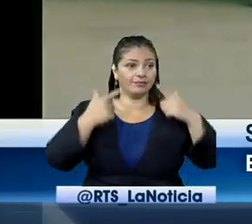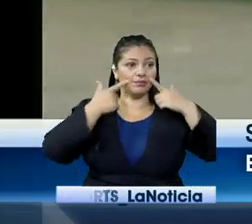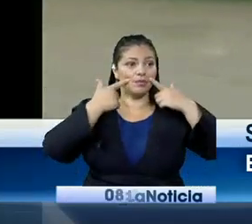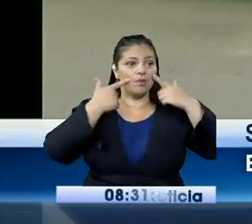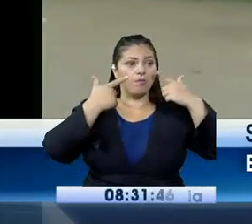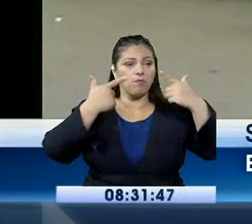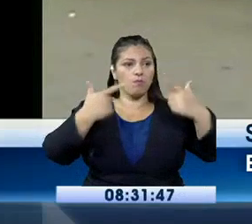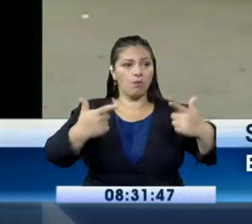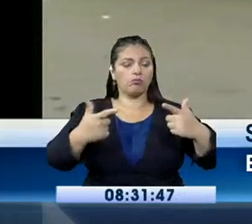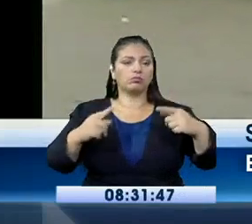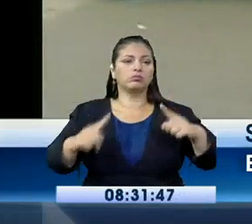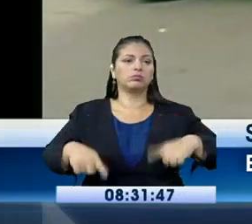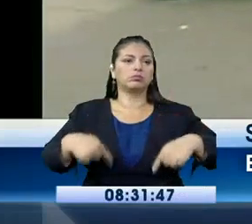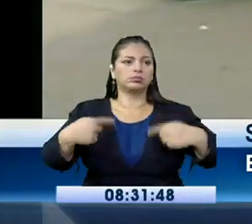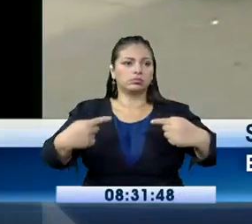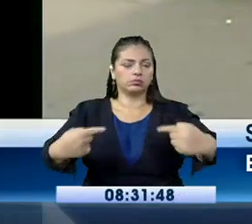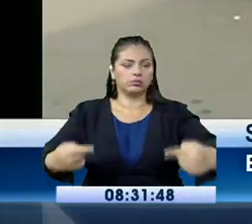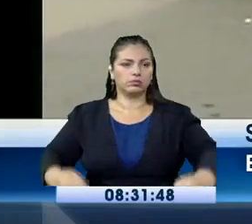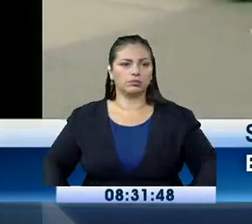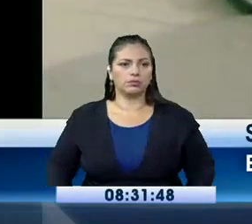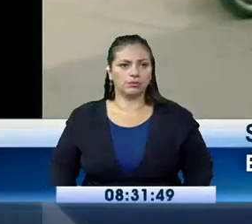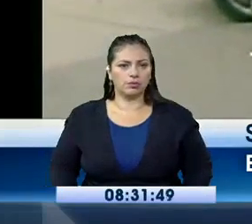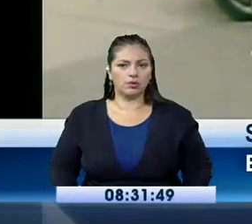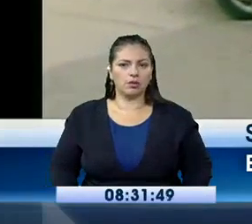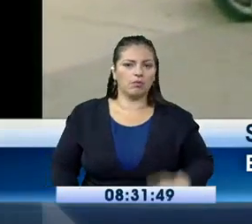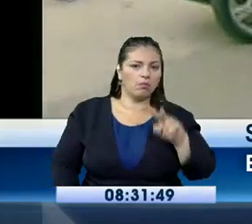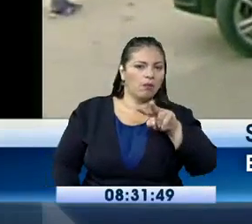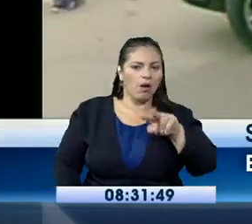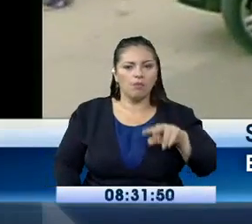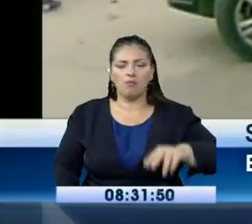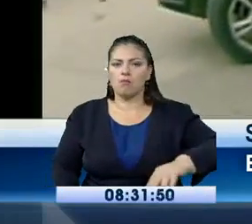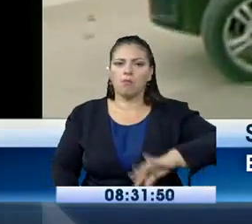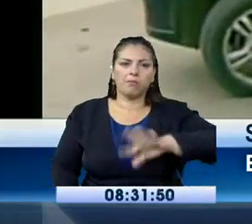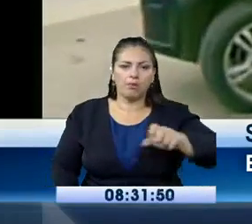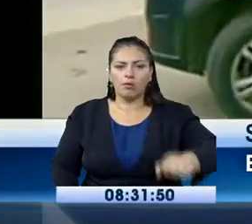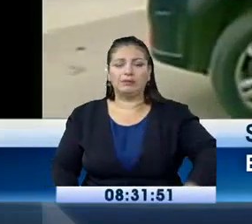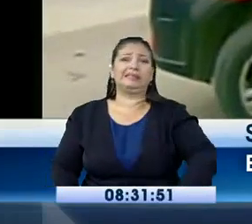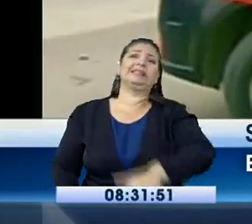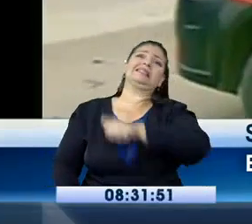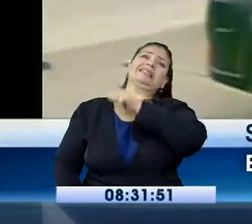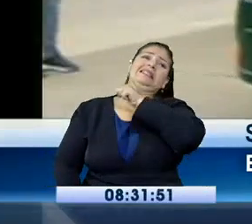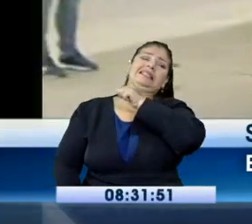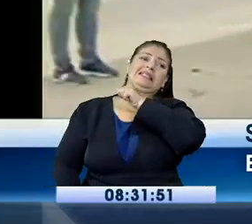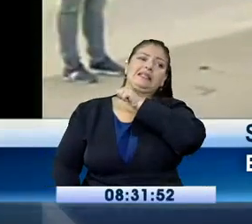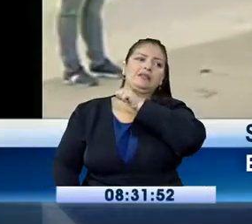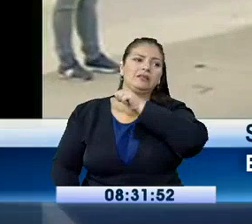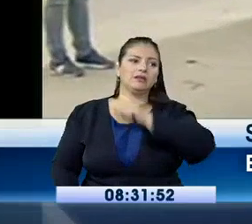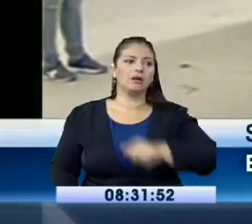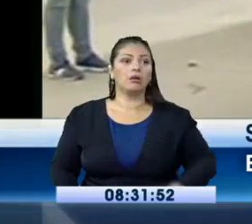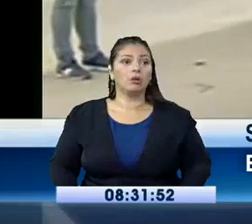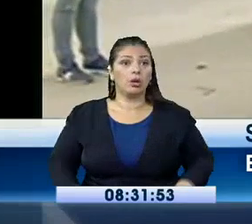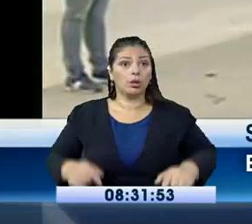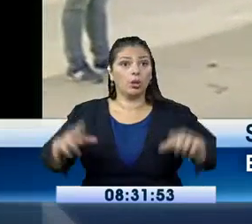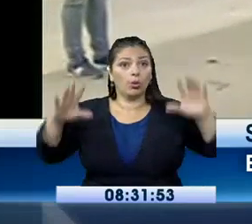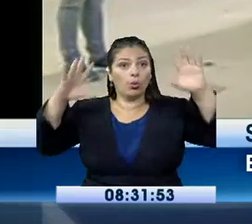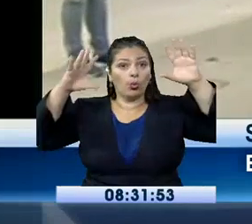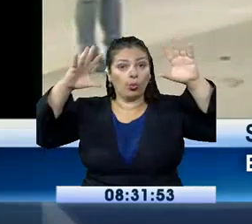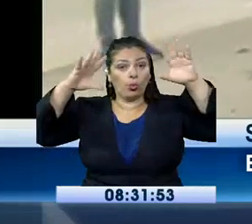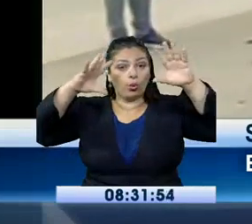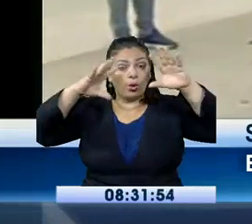continuo, fin evitar algún asalto, robo. Lo mismo, no hay mucha iluminaria, por tal motivo en la